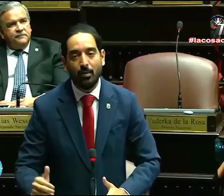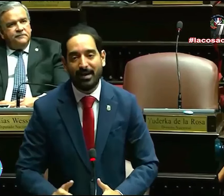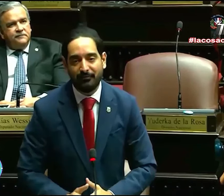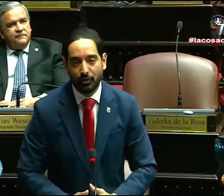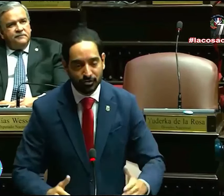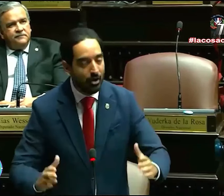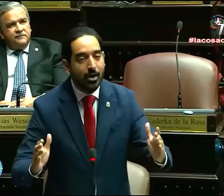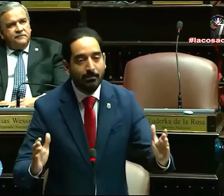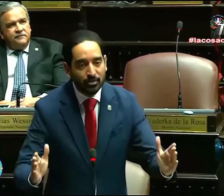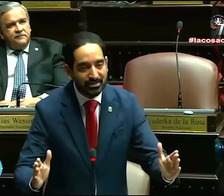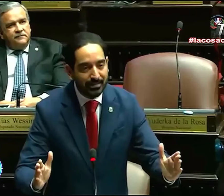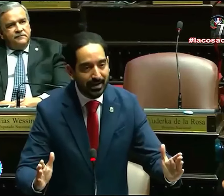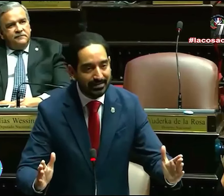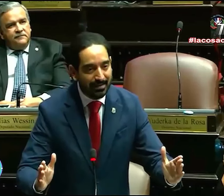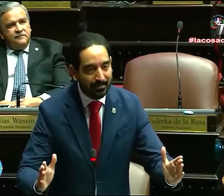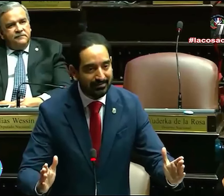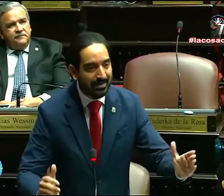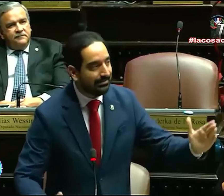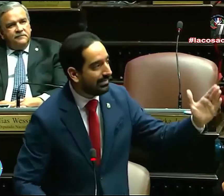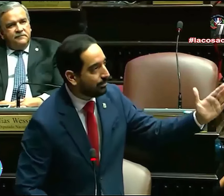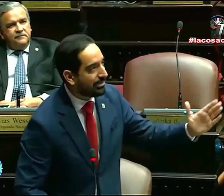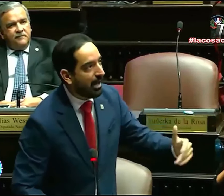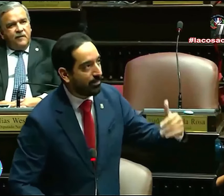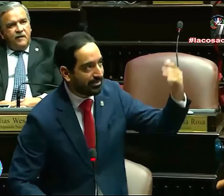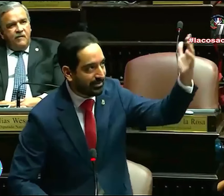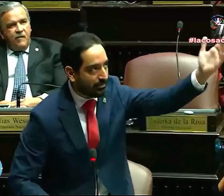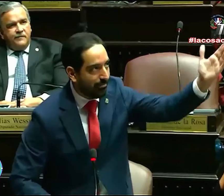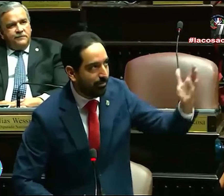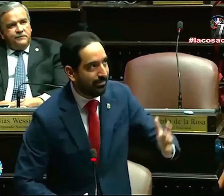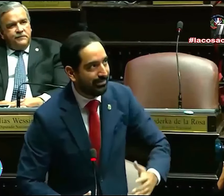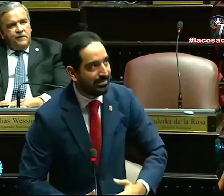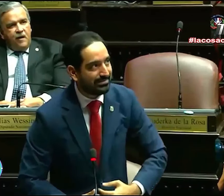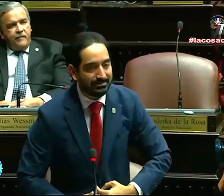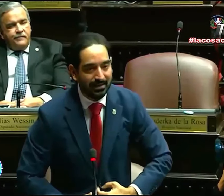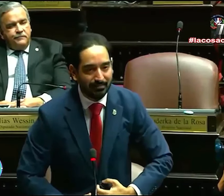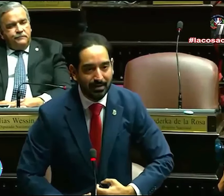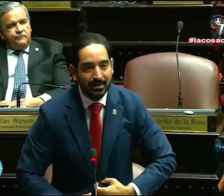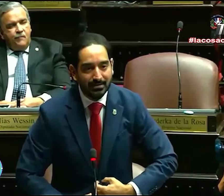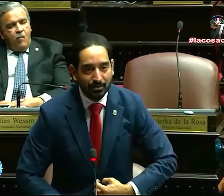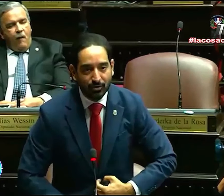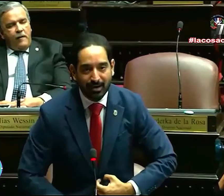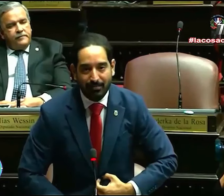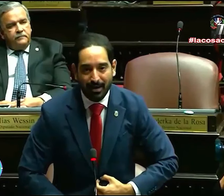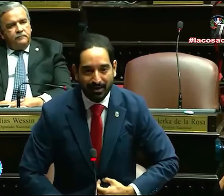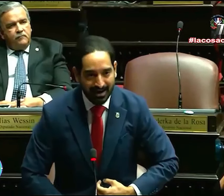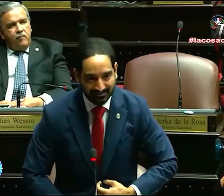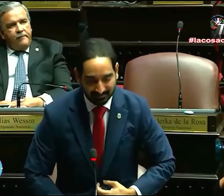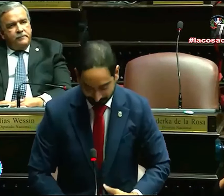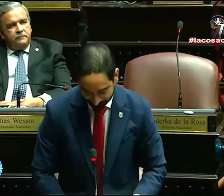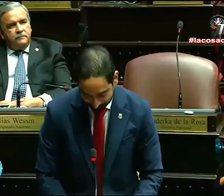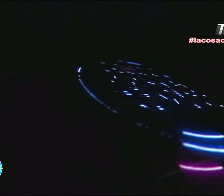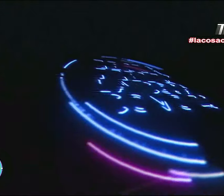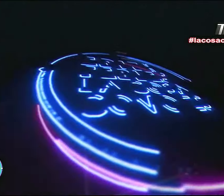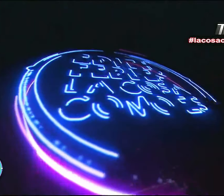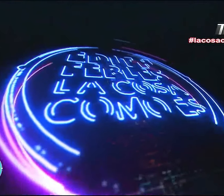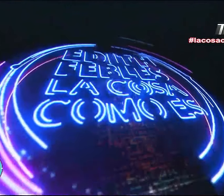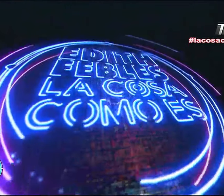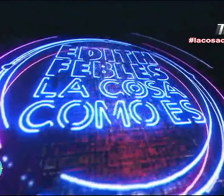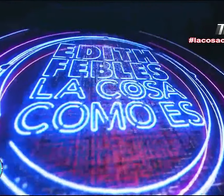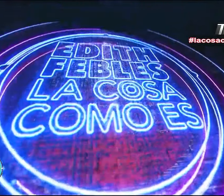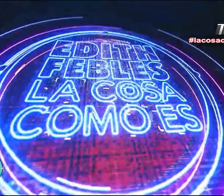109, párrafo 2. Muchísimas gracias, presidente, diputados, por su atención y por permitirme extenderme del uso de la palabra. Gracias.